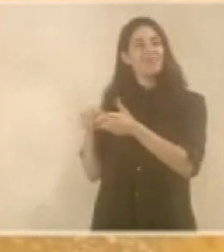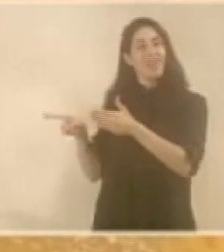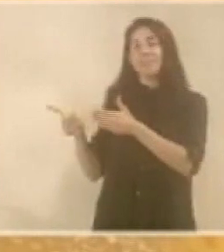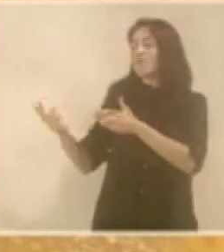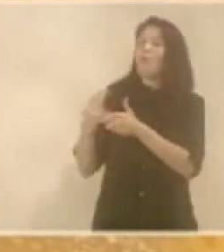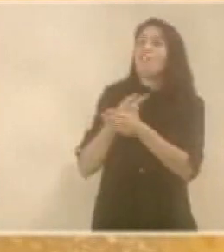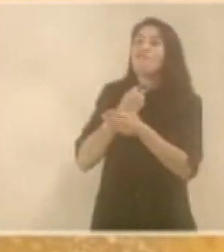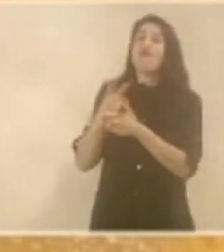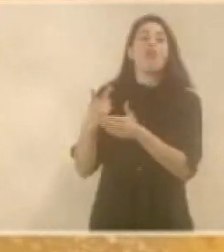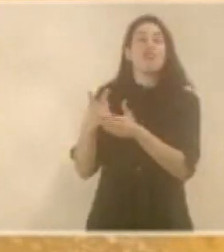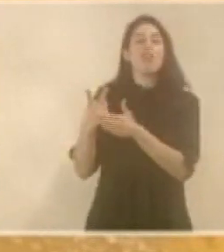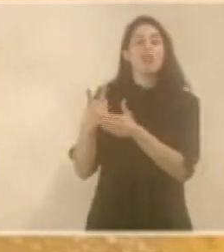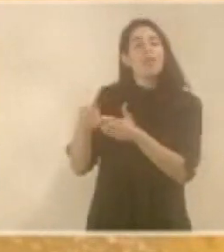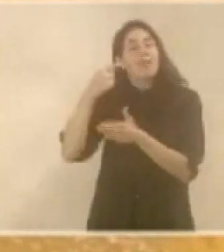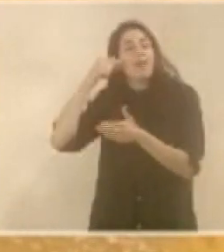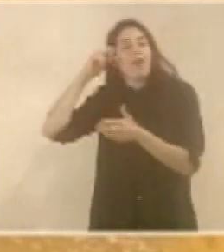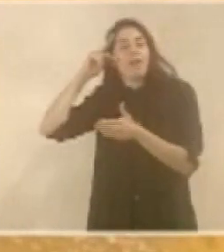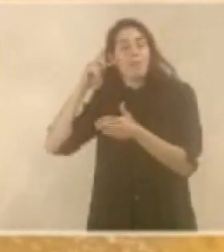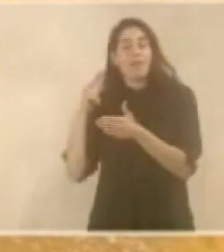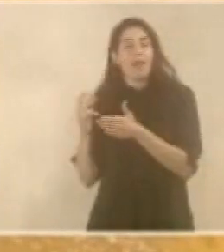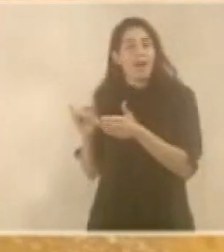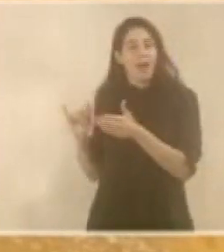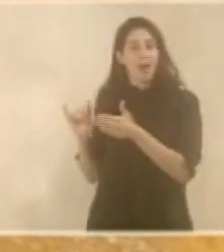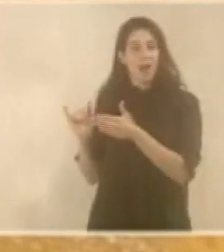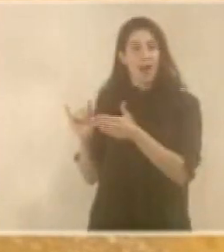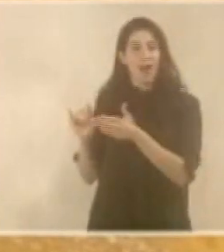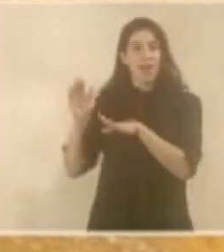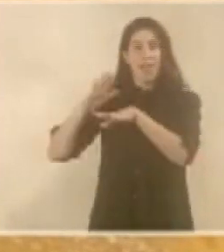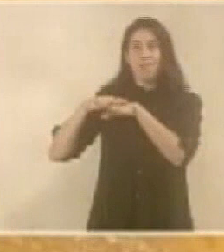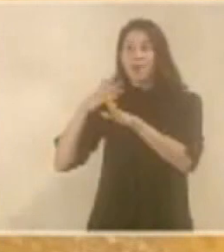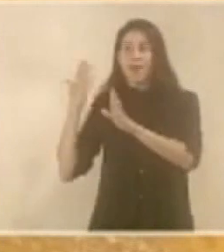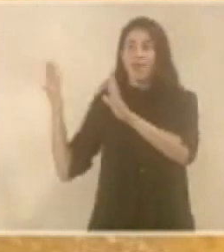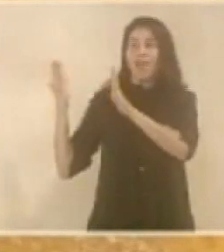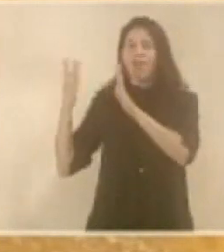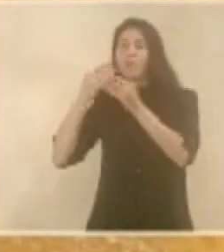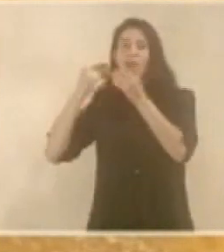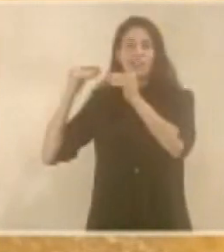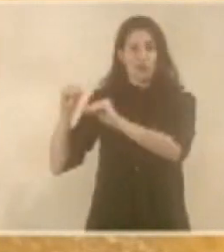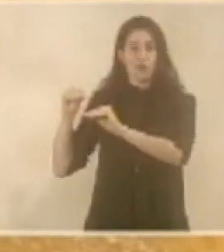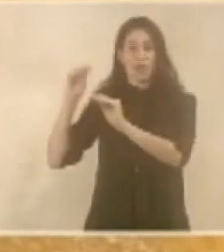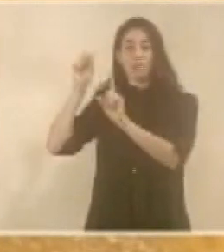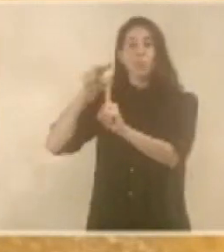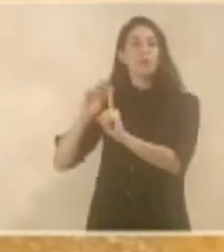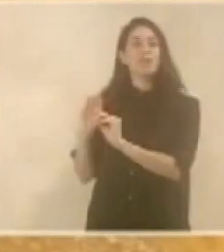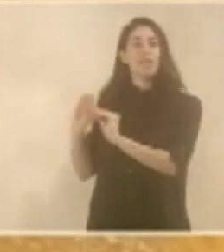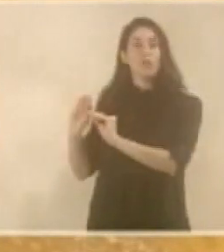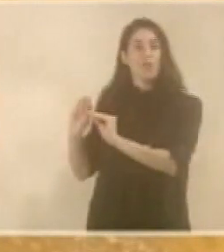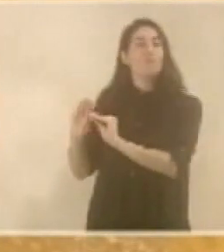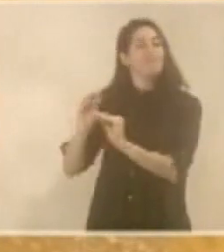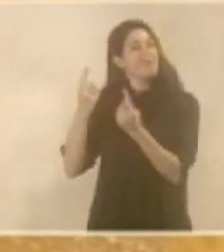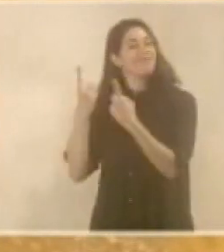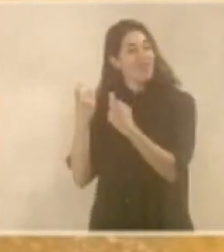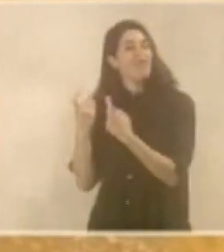el conocimiento para iluminar este pasaje histórico desde una perspectiva tan necesaria como infrecuente en estas